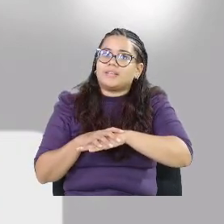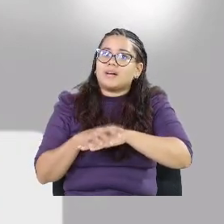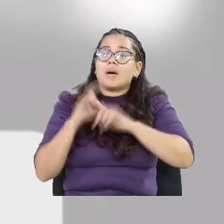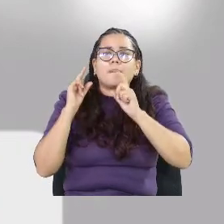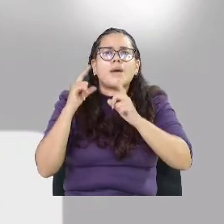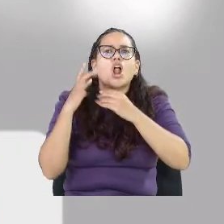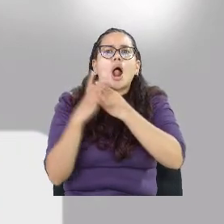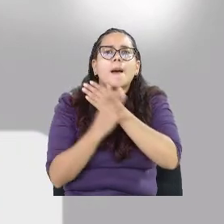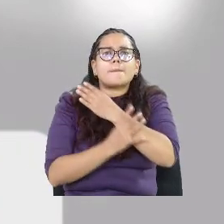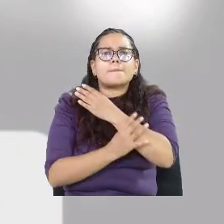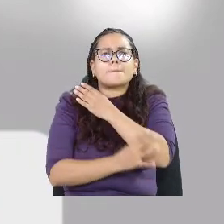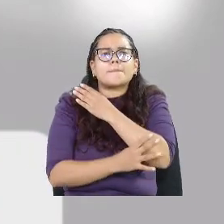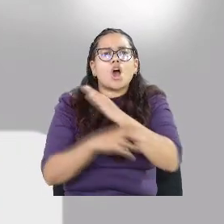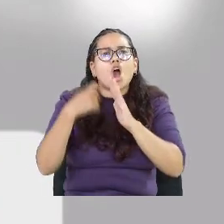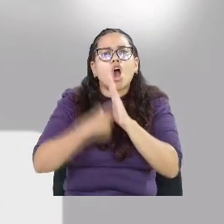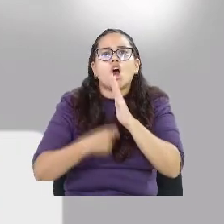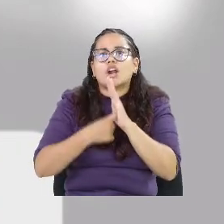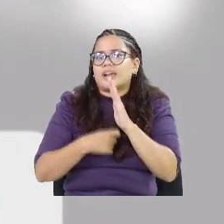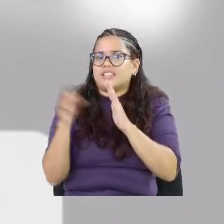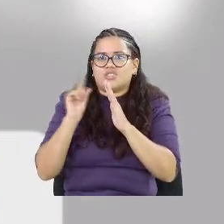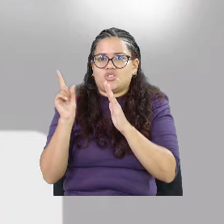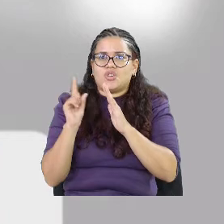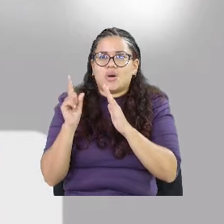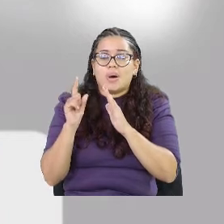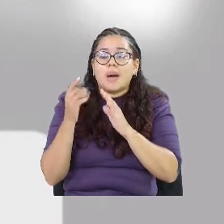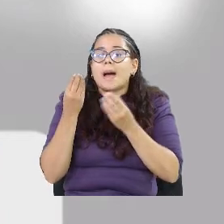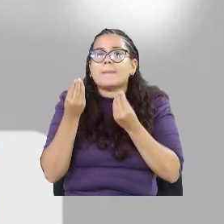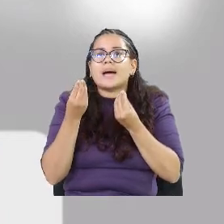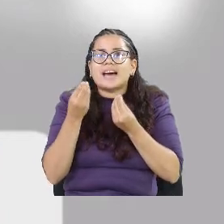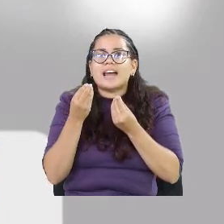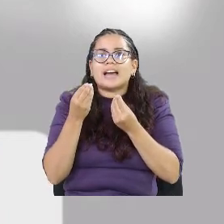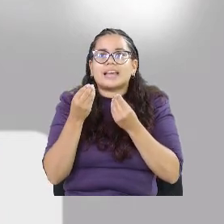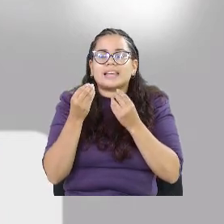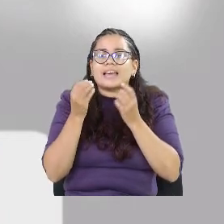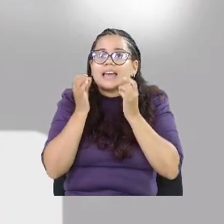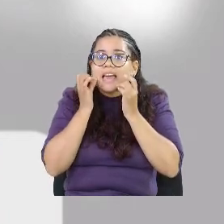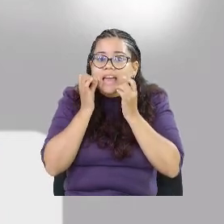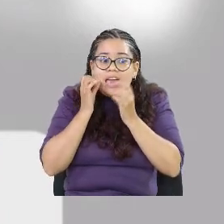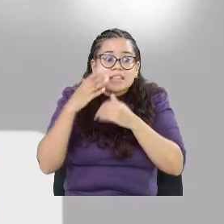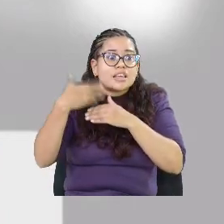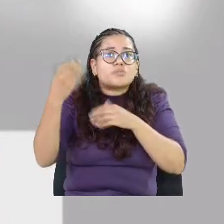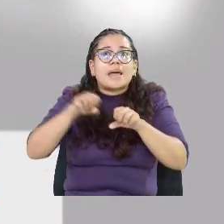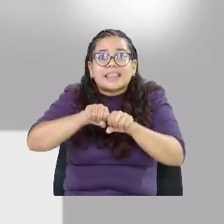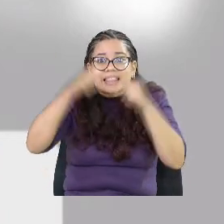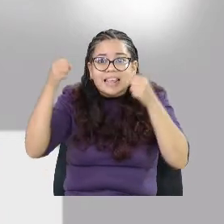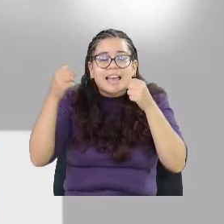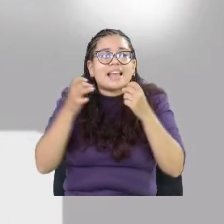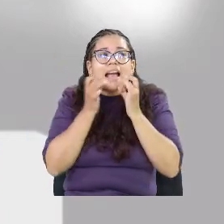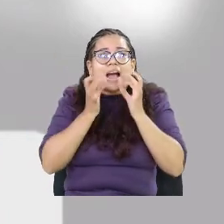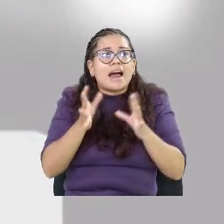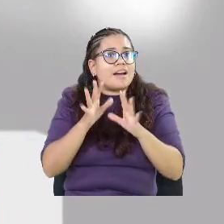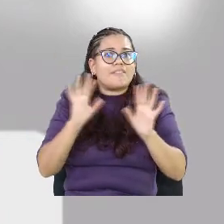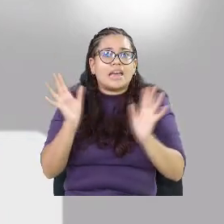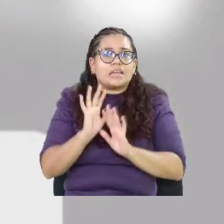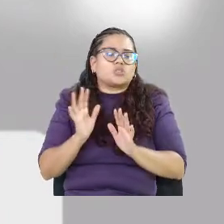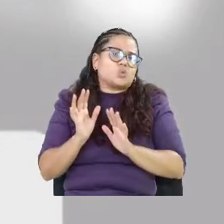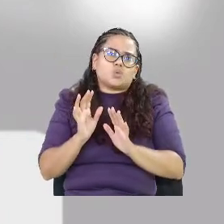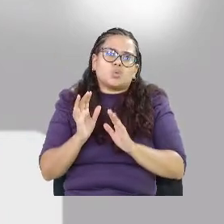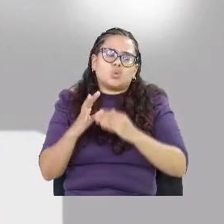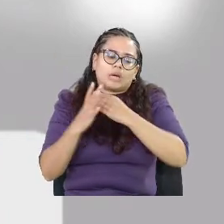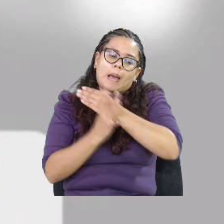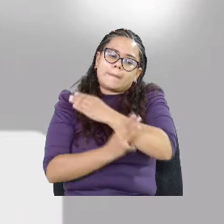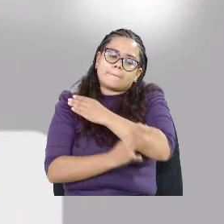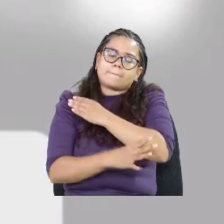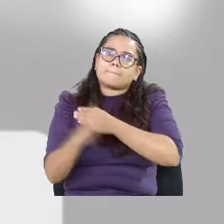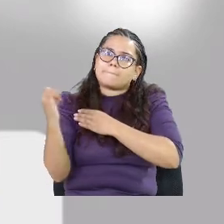no para corregir el problema, sino para evitar que se agrave el problema. Porque en ese tipo de inmovilización lo que